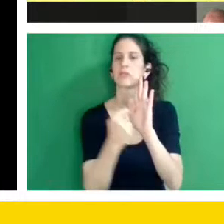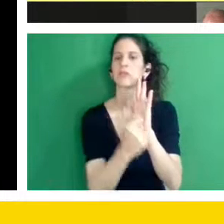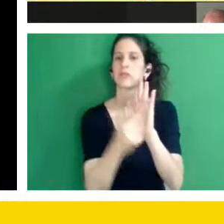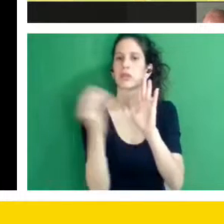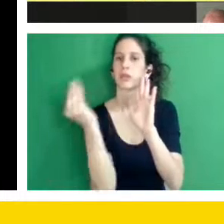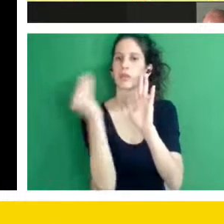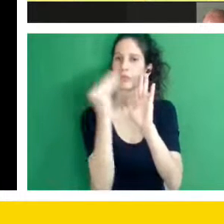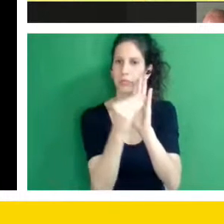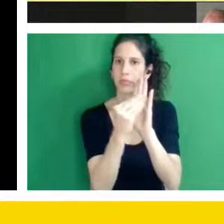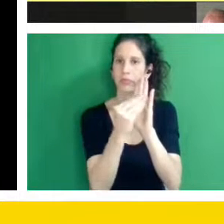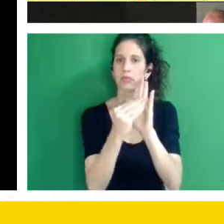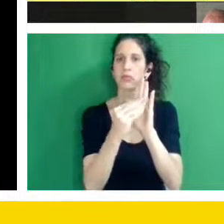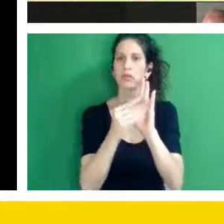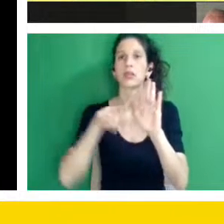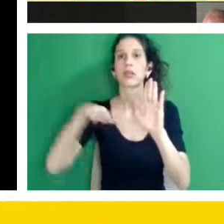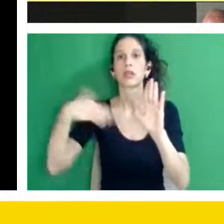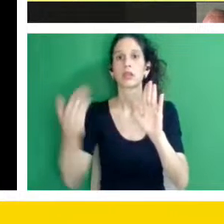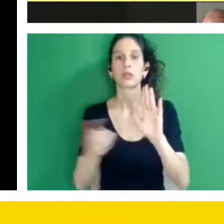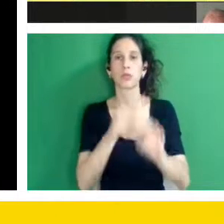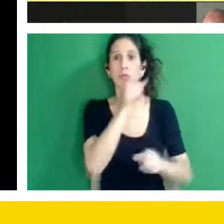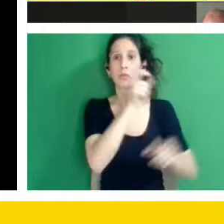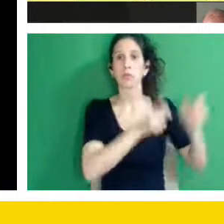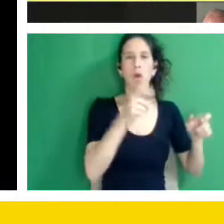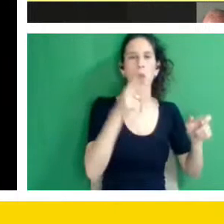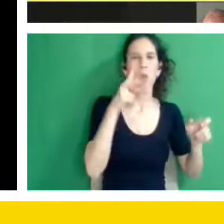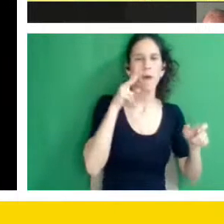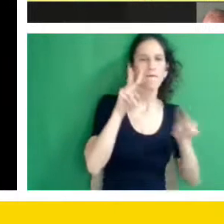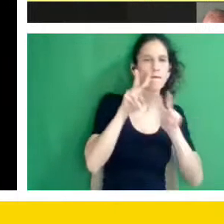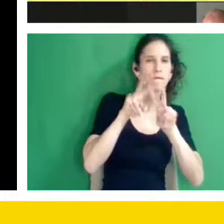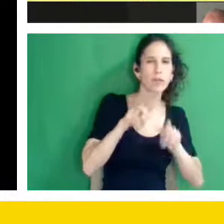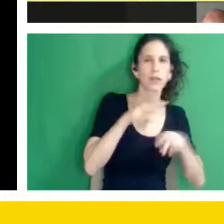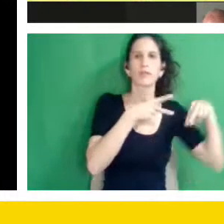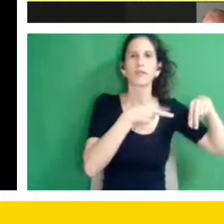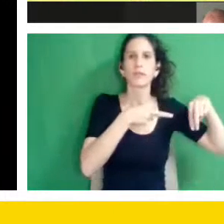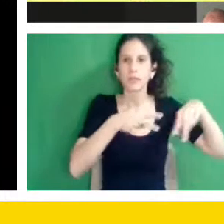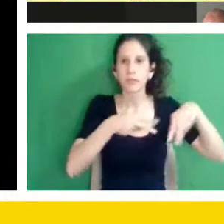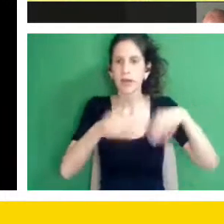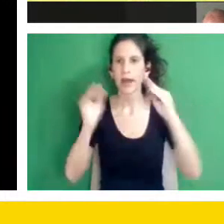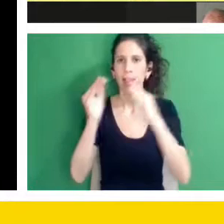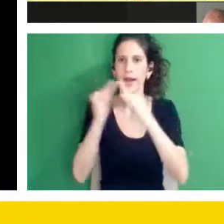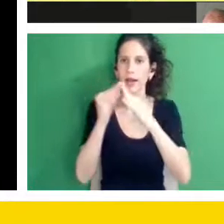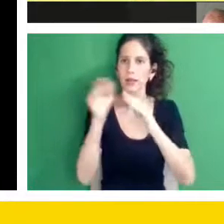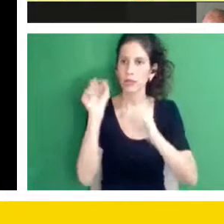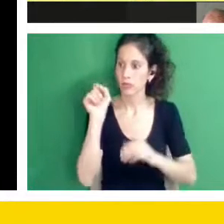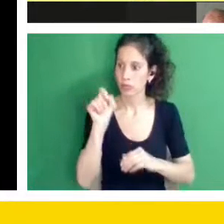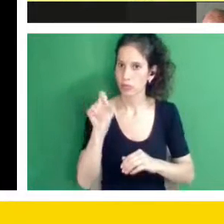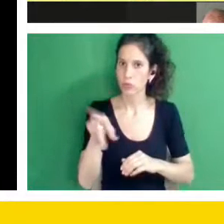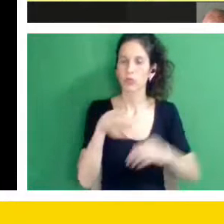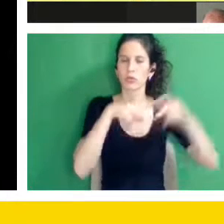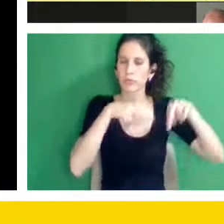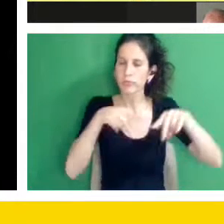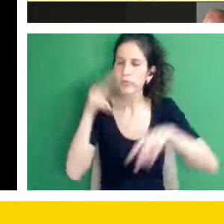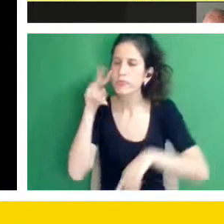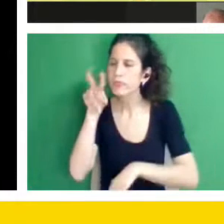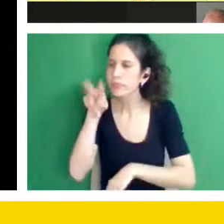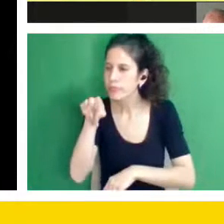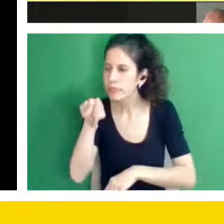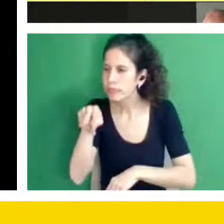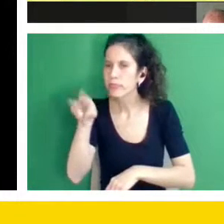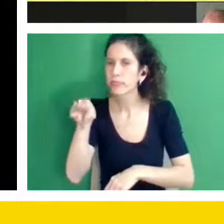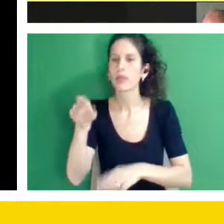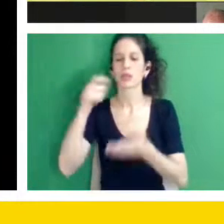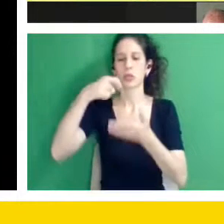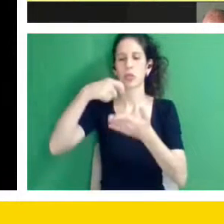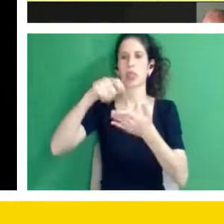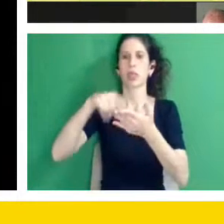los evaluadores que te van a visitar en tu domicilio y a quienes corresponde hacer la clasificación. Y esto tiene